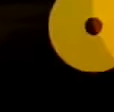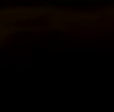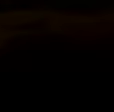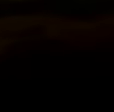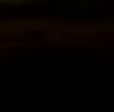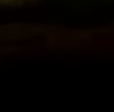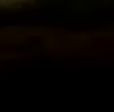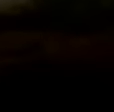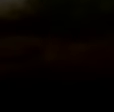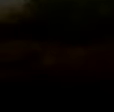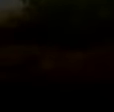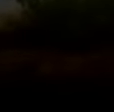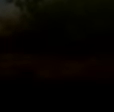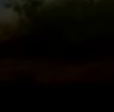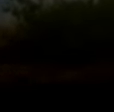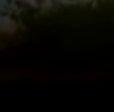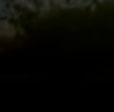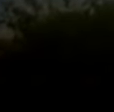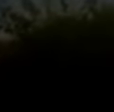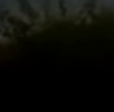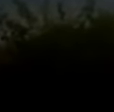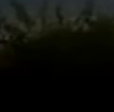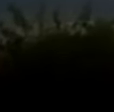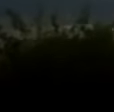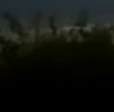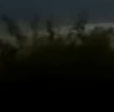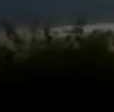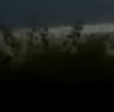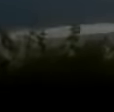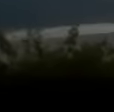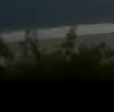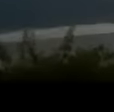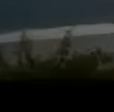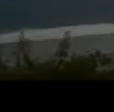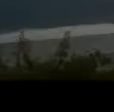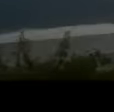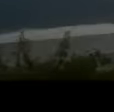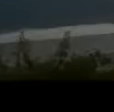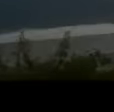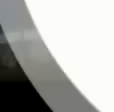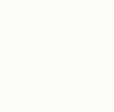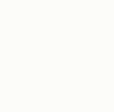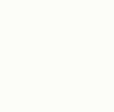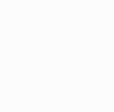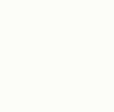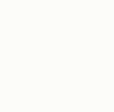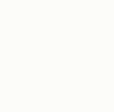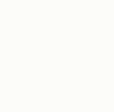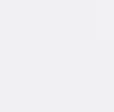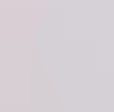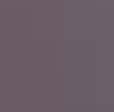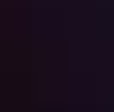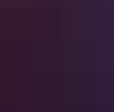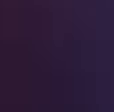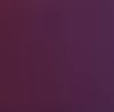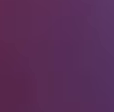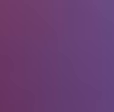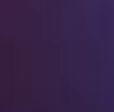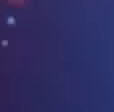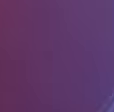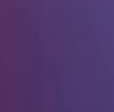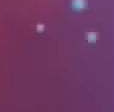en el mejor lugar banco del pacífico banco banco ecuador-tv somos todos